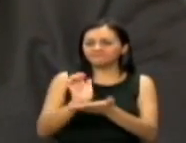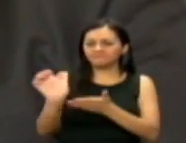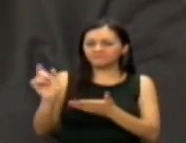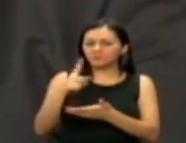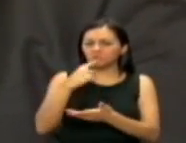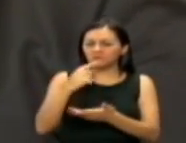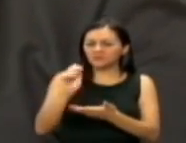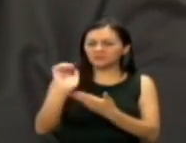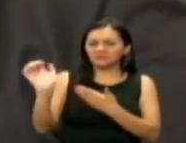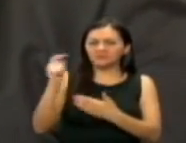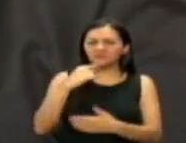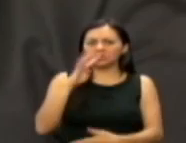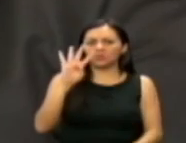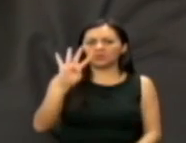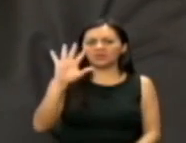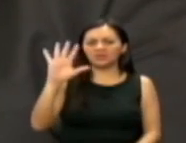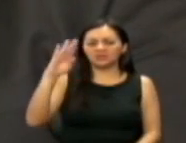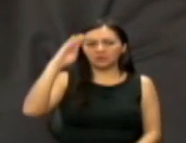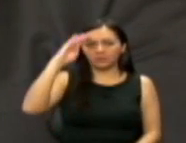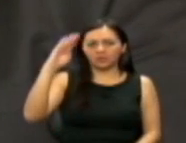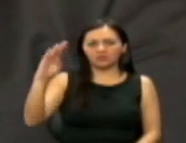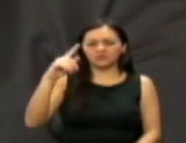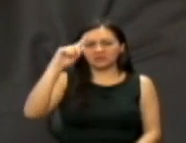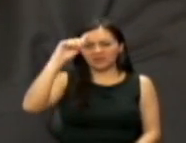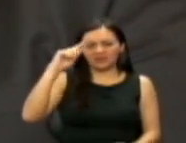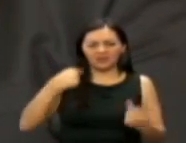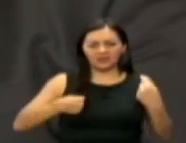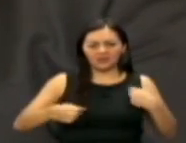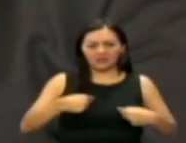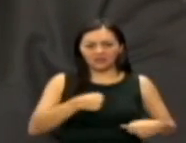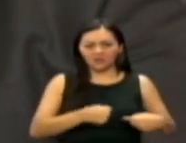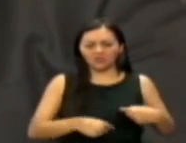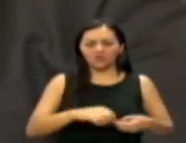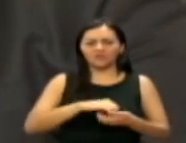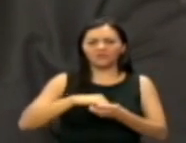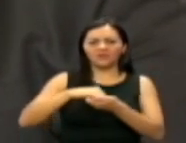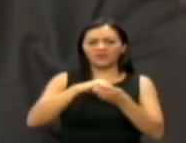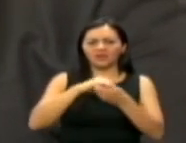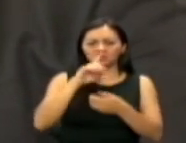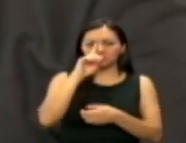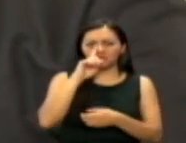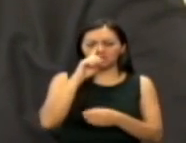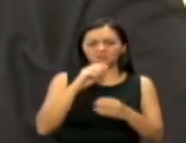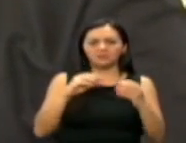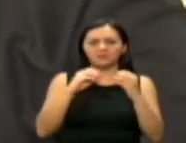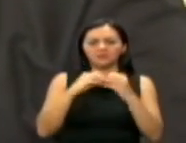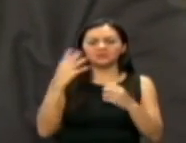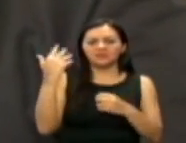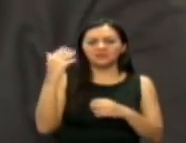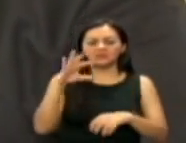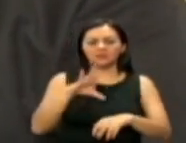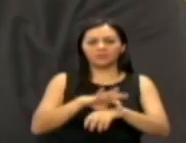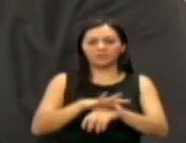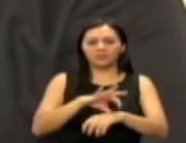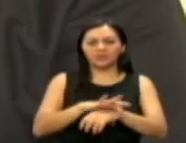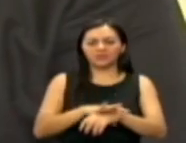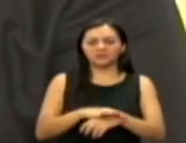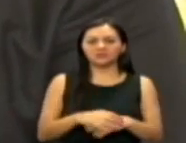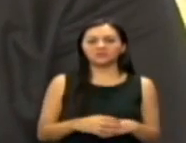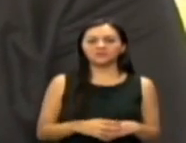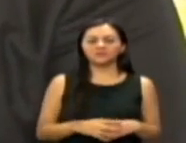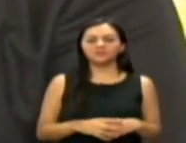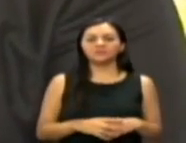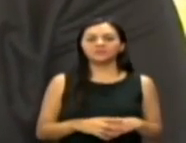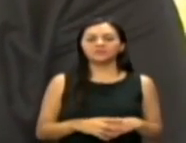hubieron 45 policías heridos dentro de los actos violentos. La CONAIE decía que existen más de 15 detenidos. ¿Cuál es la evaluación inicial que se